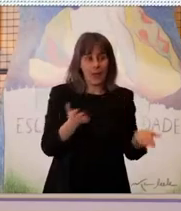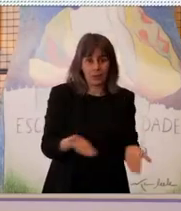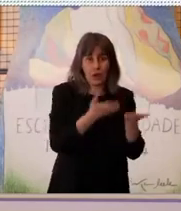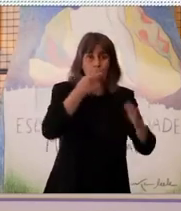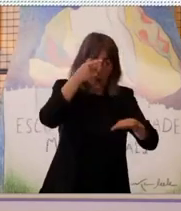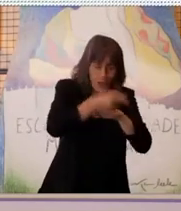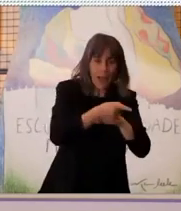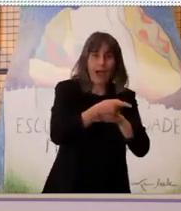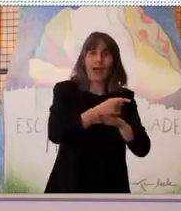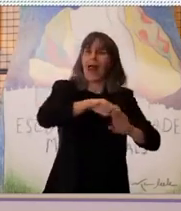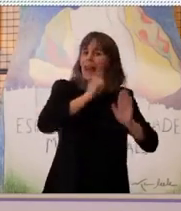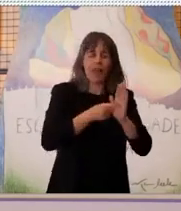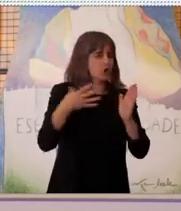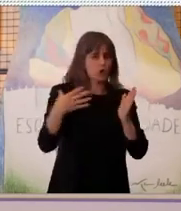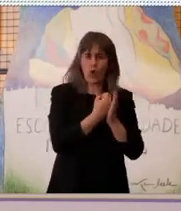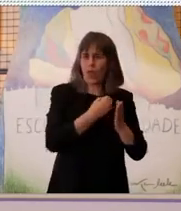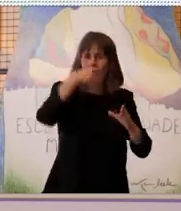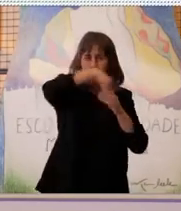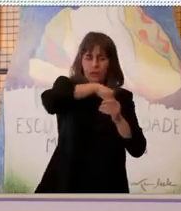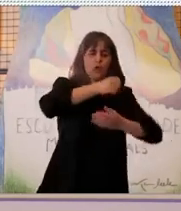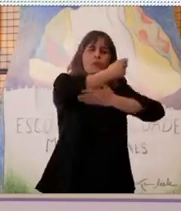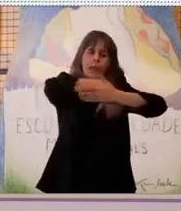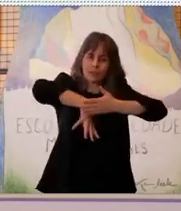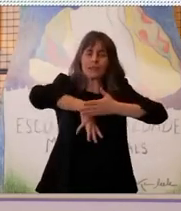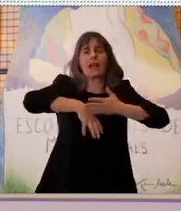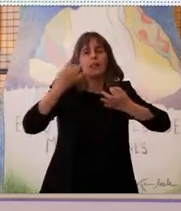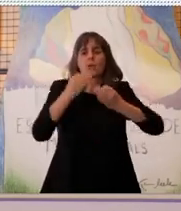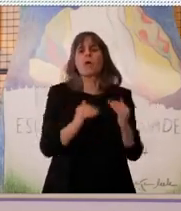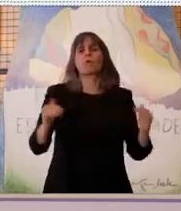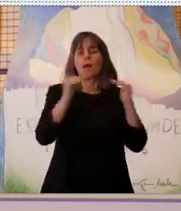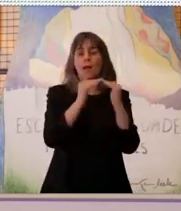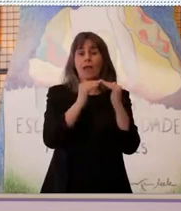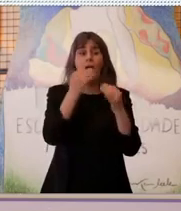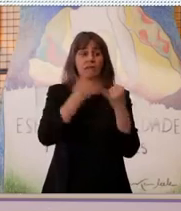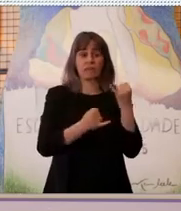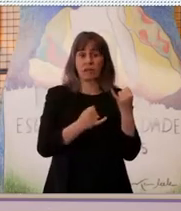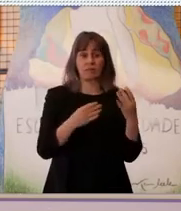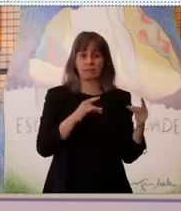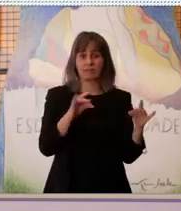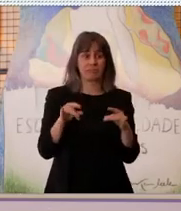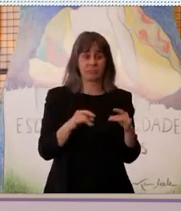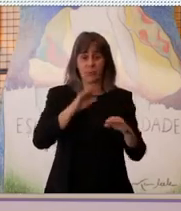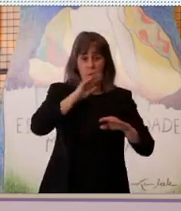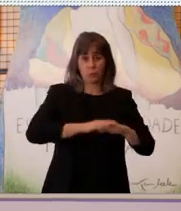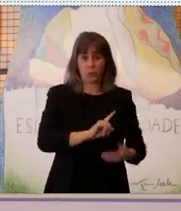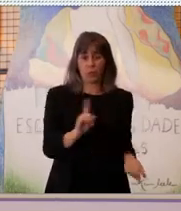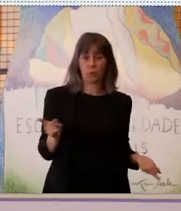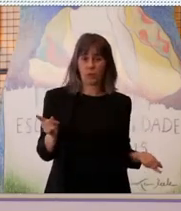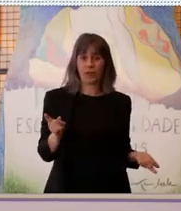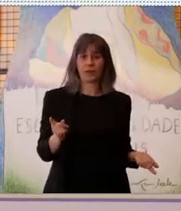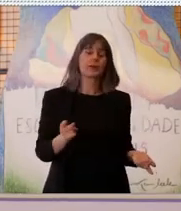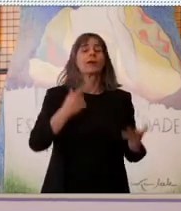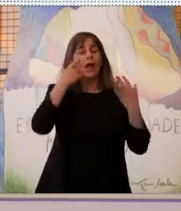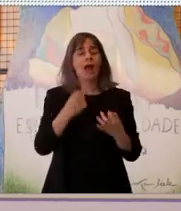género transversal bueno Me encontré con que es papel mojado las unidades de igualdad de los ministerios son las personas